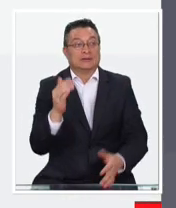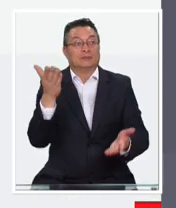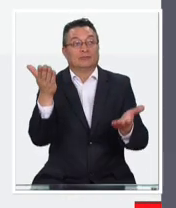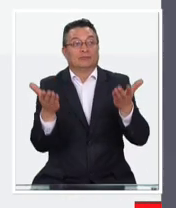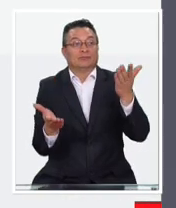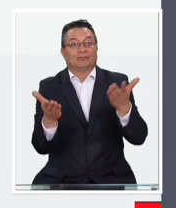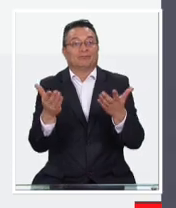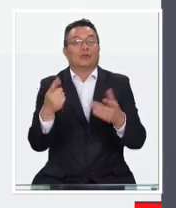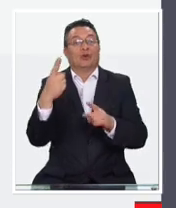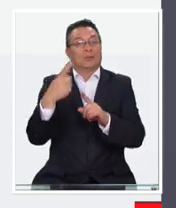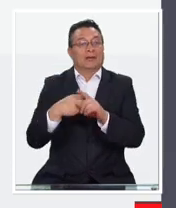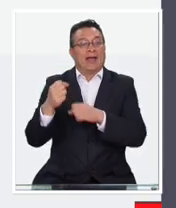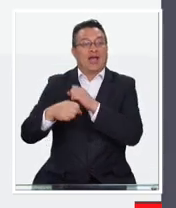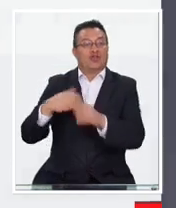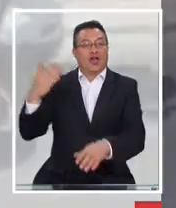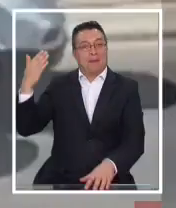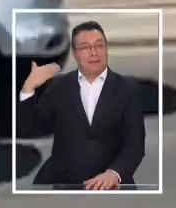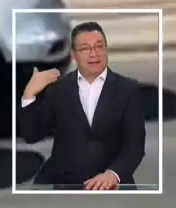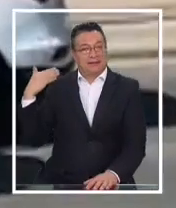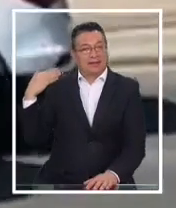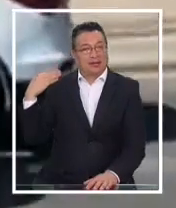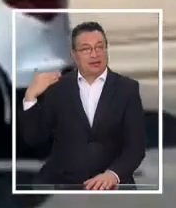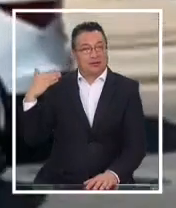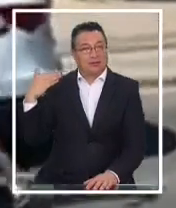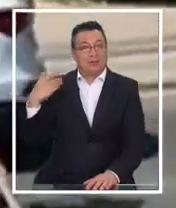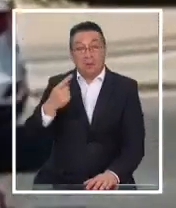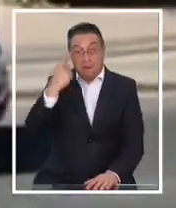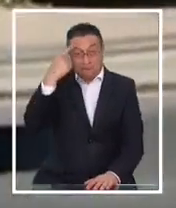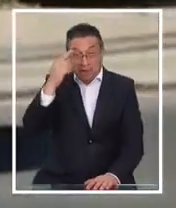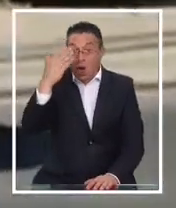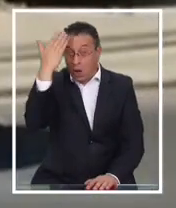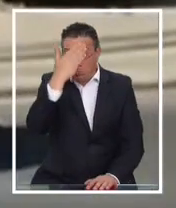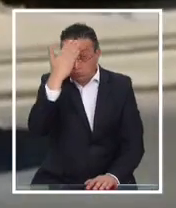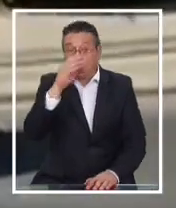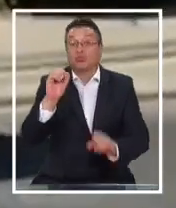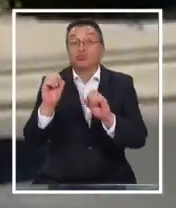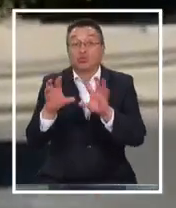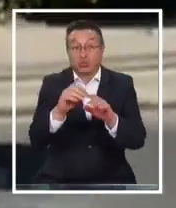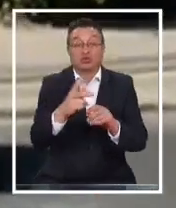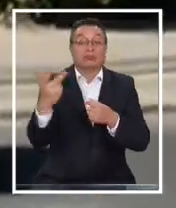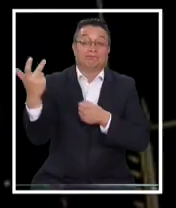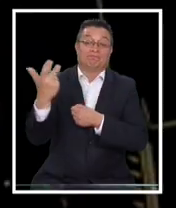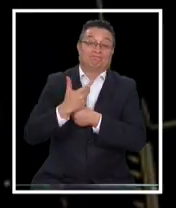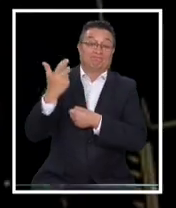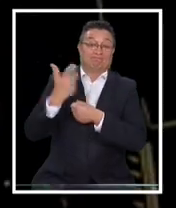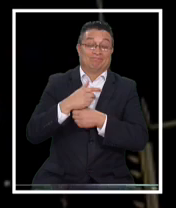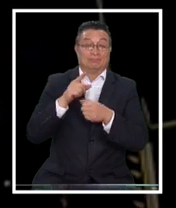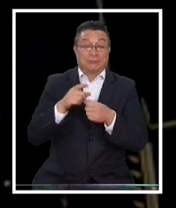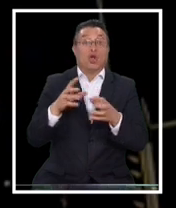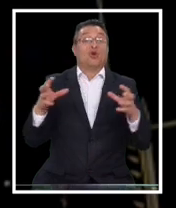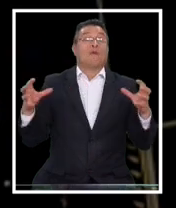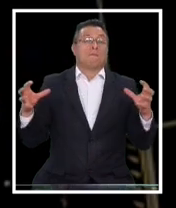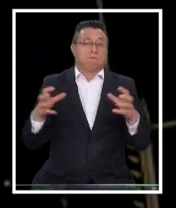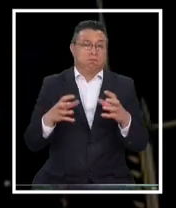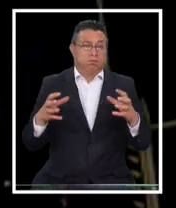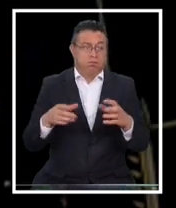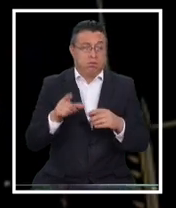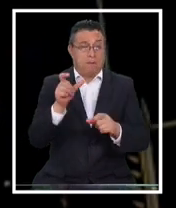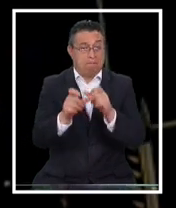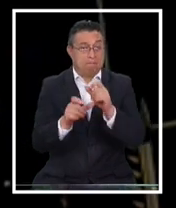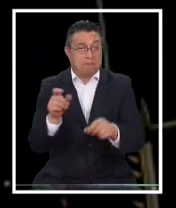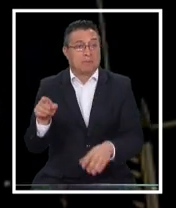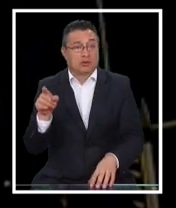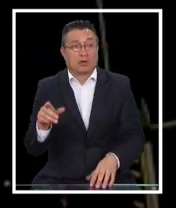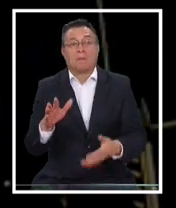comparación al mismo mes del año anterior. Sin embargo, la preocupación de muchos, víctimas y autoridades, es la violencia que ocupan los